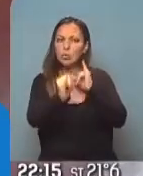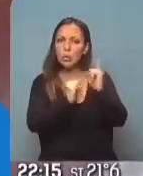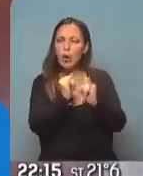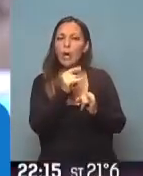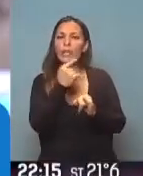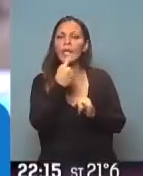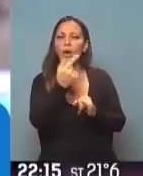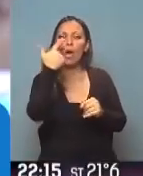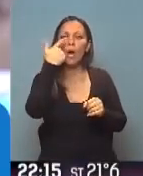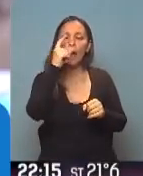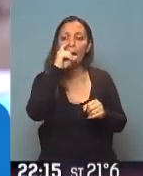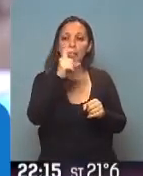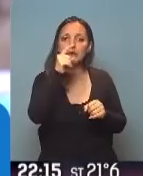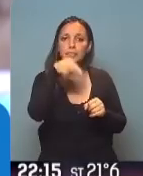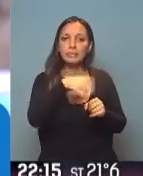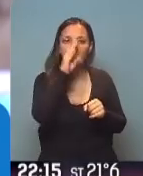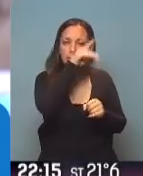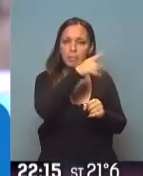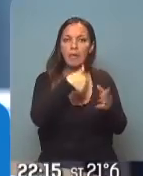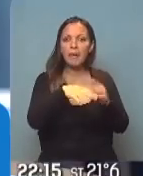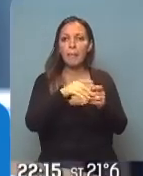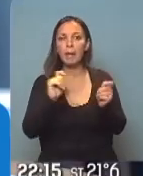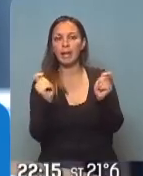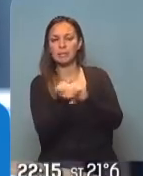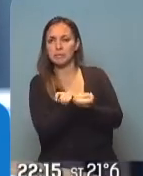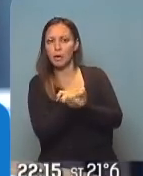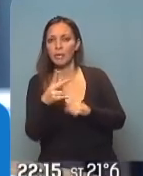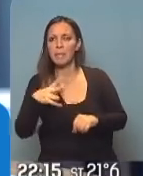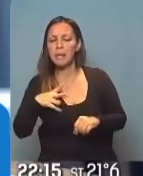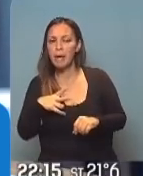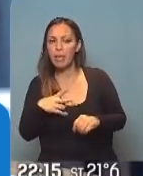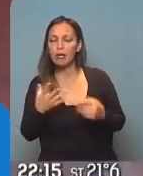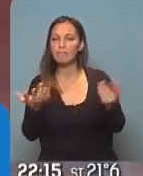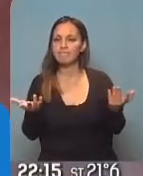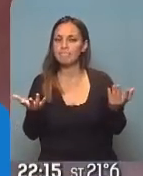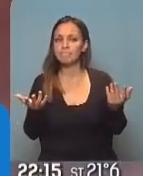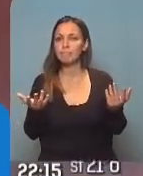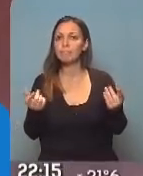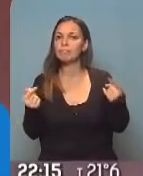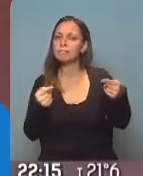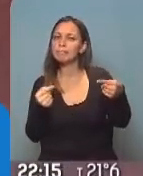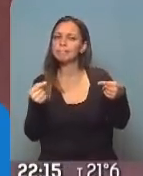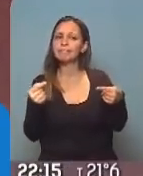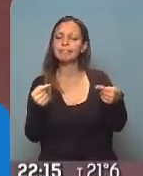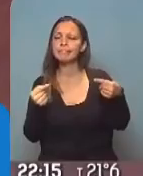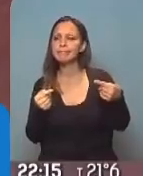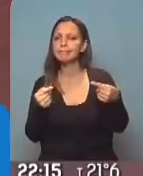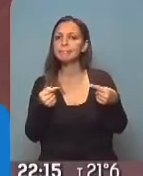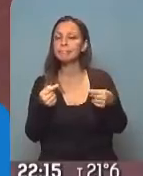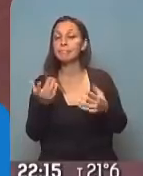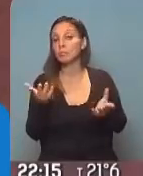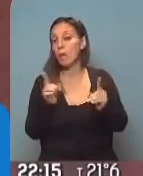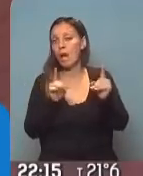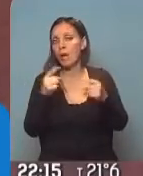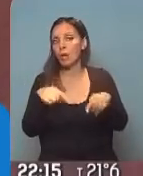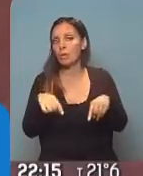proyecto ultraprivatizador que prometió Bolsonaro puede no ser tal, porque se va a conservar en